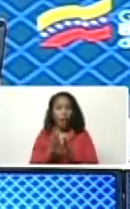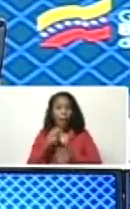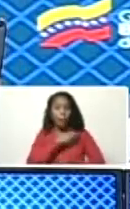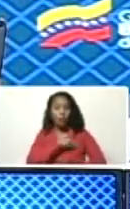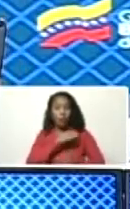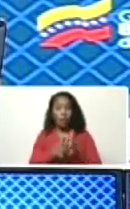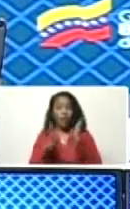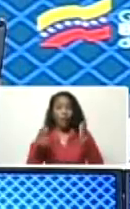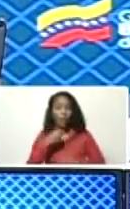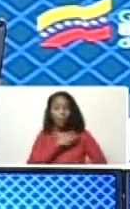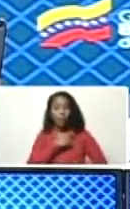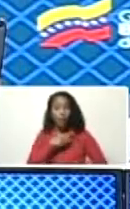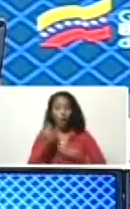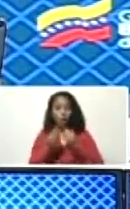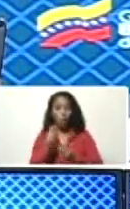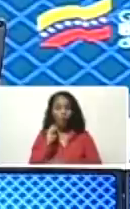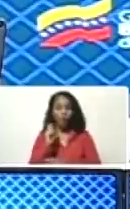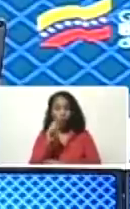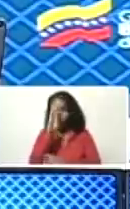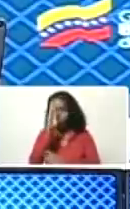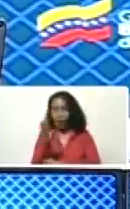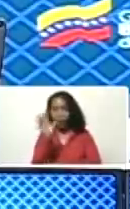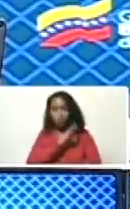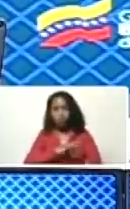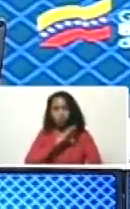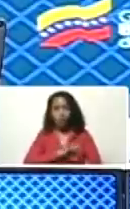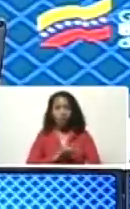misiones, como la inversión directa